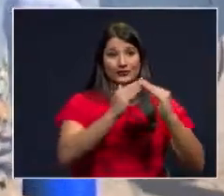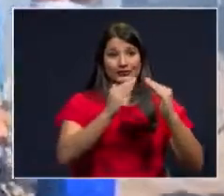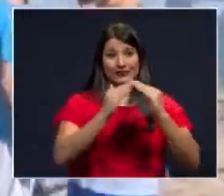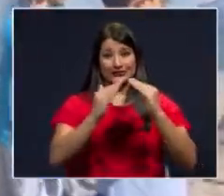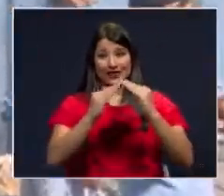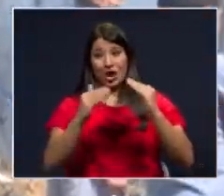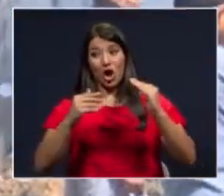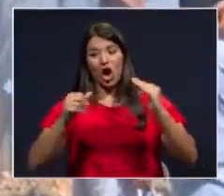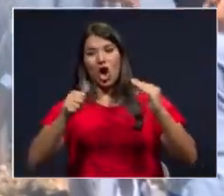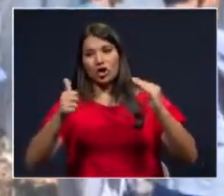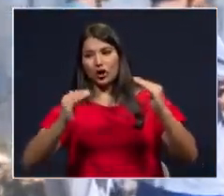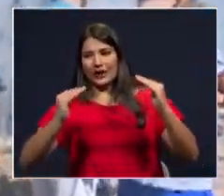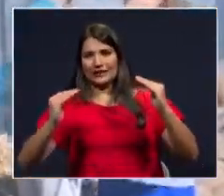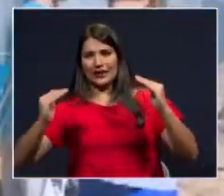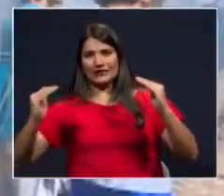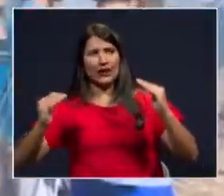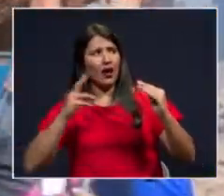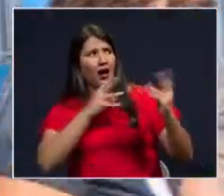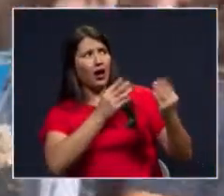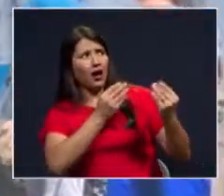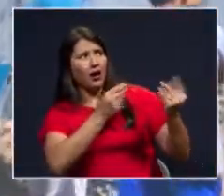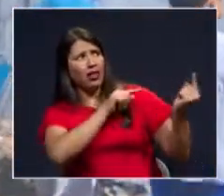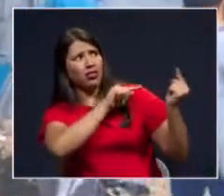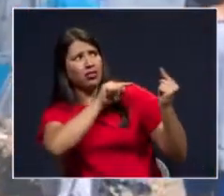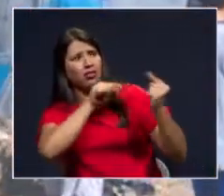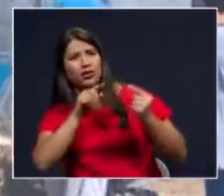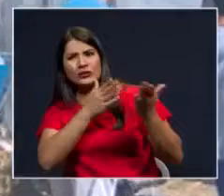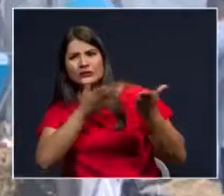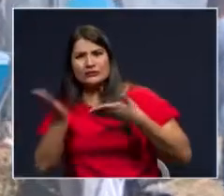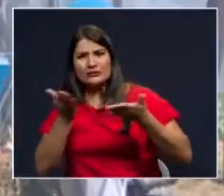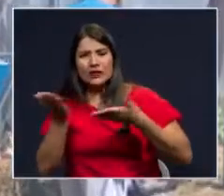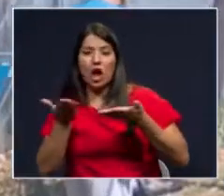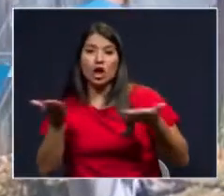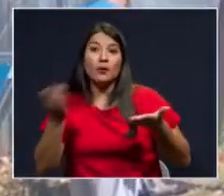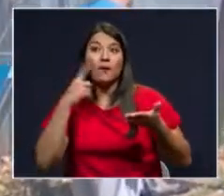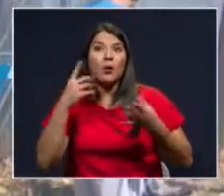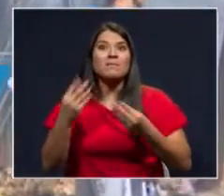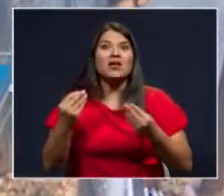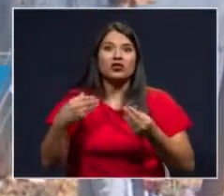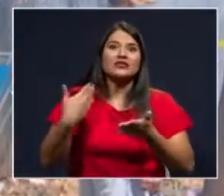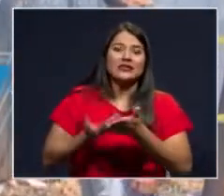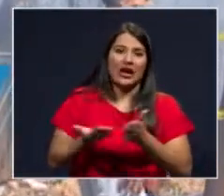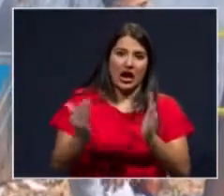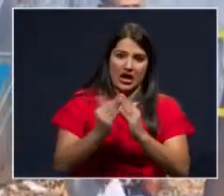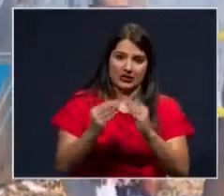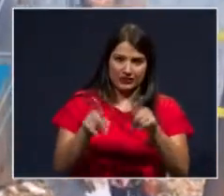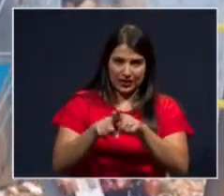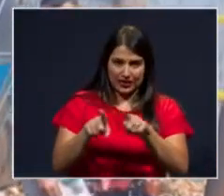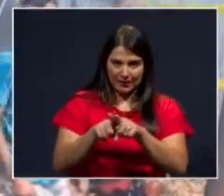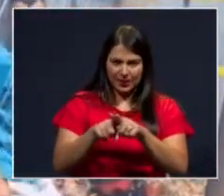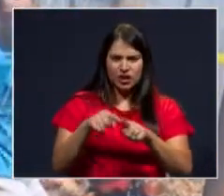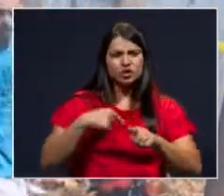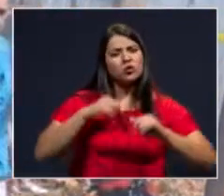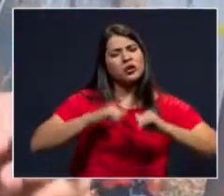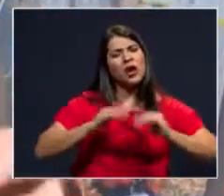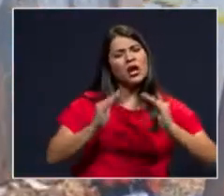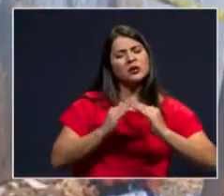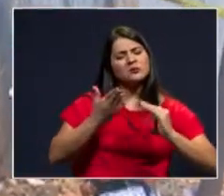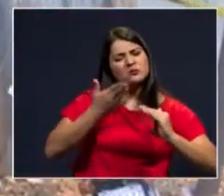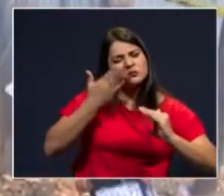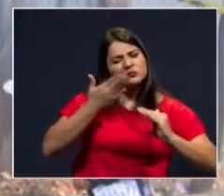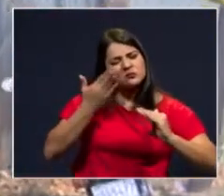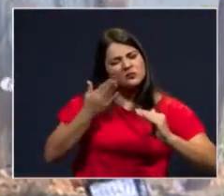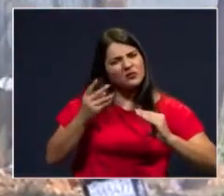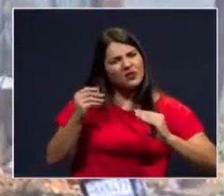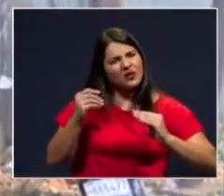Estábamos en la parte trasera de la casa de habitación donde vivimos nosotros y me llegó un olor como a quemado y le dije a